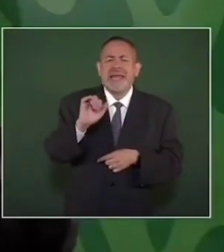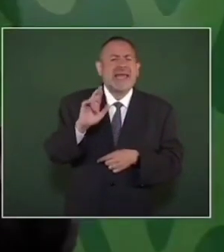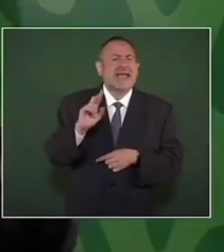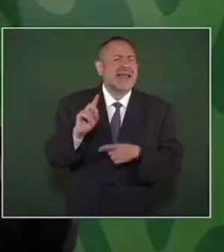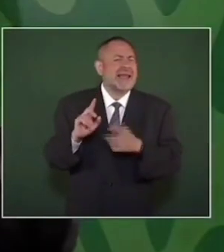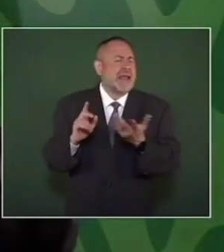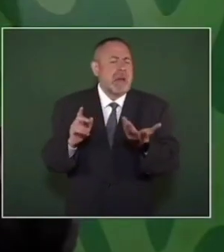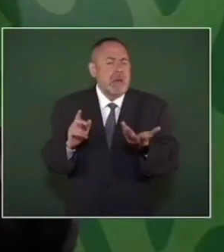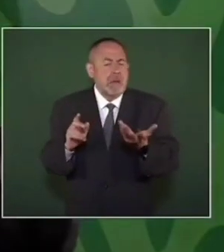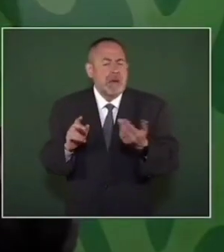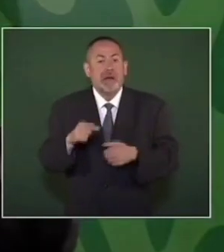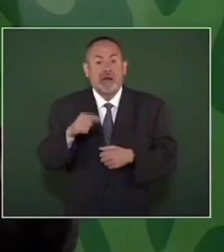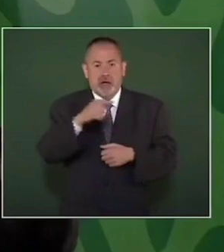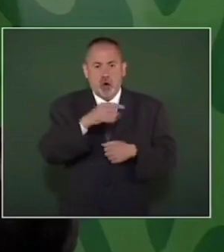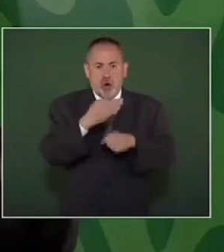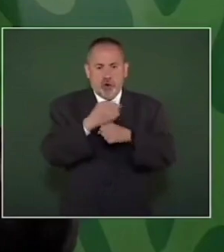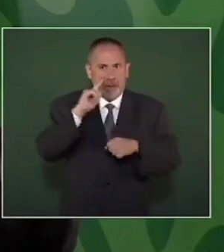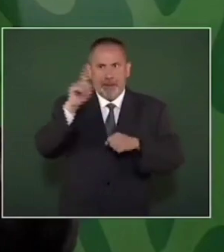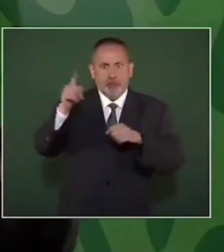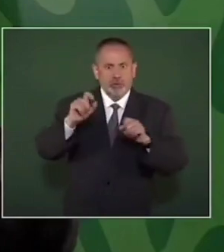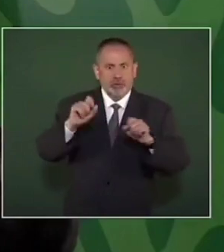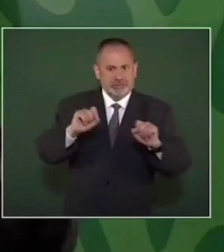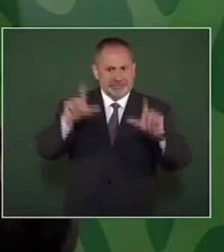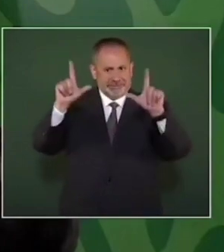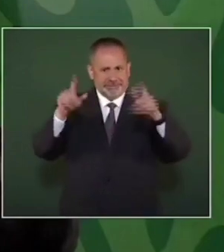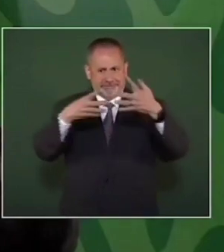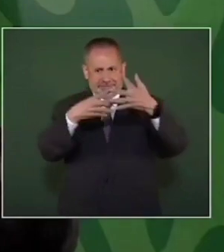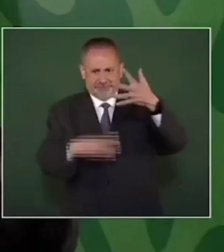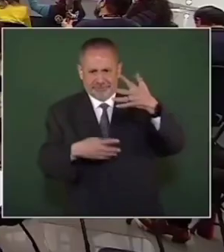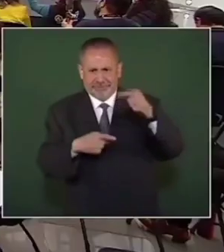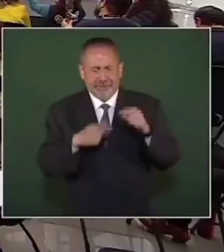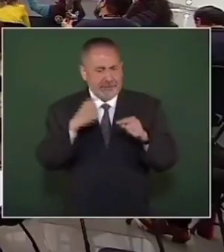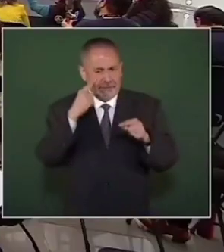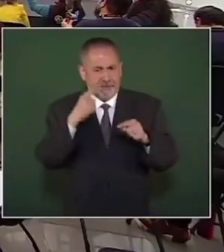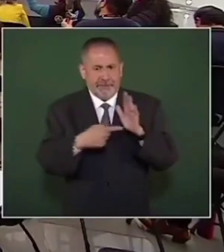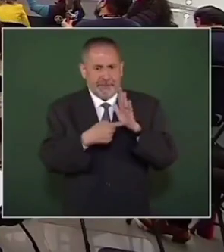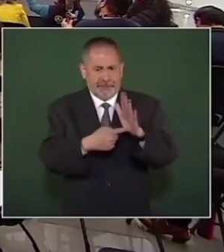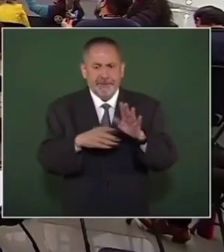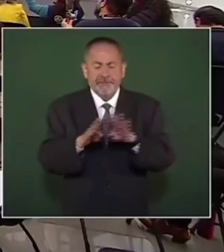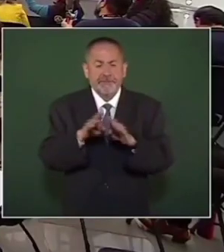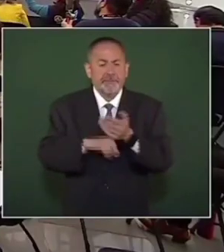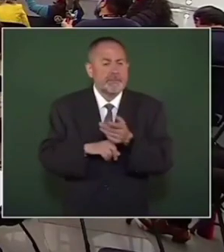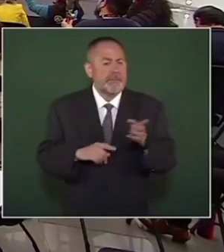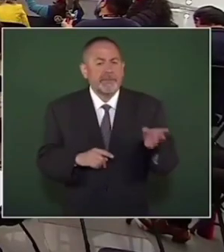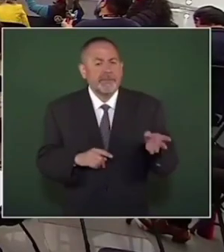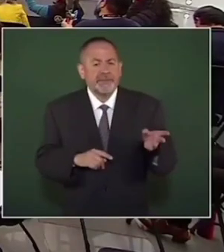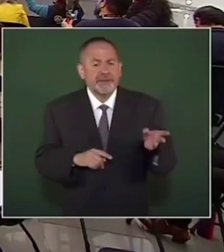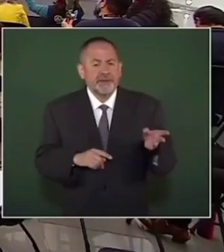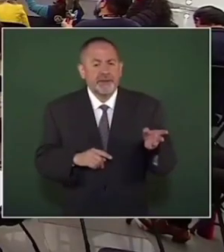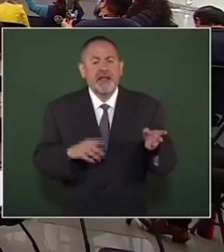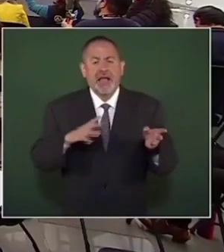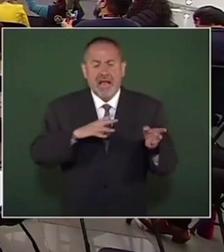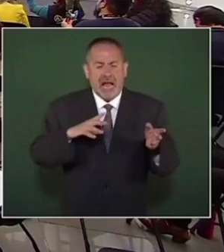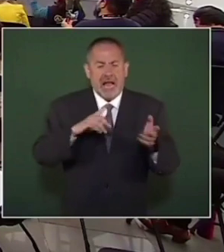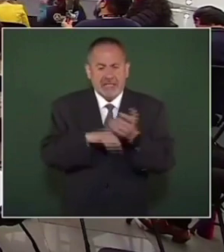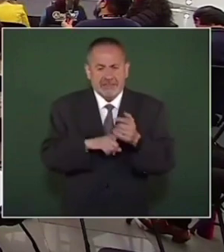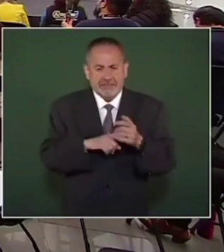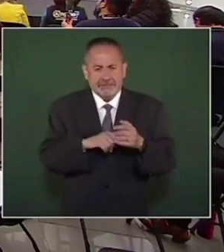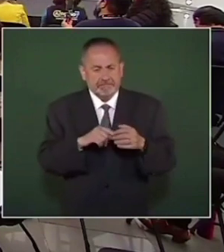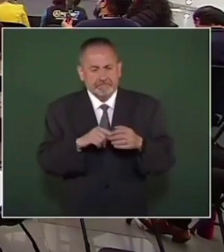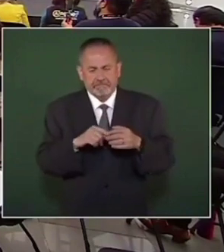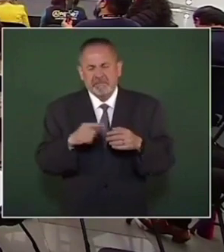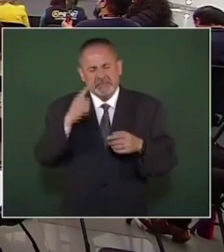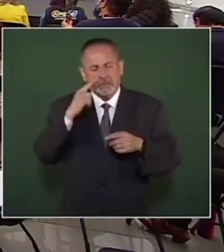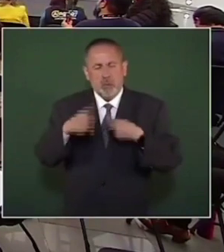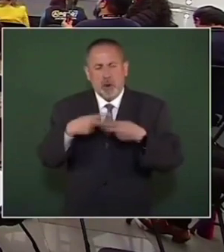esquema que vamos a ver en este momento tenemos un esquema que hemos